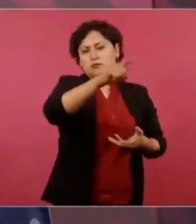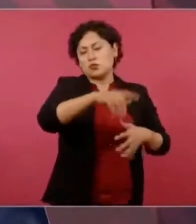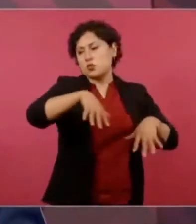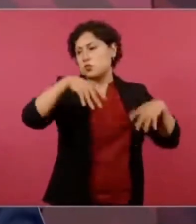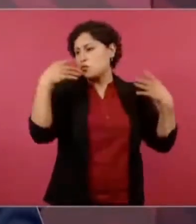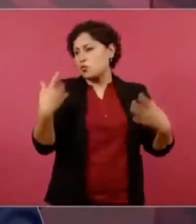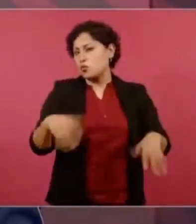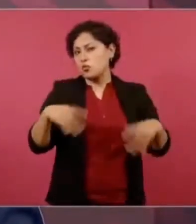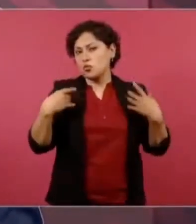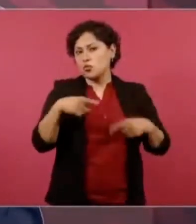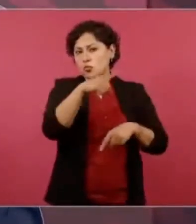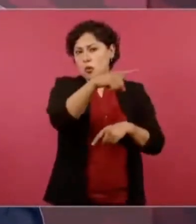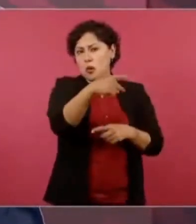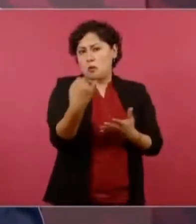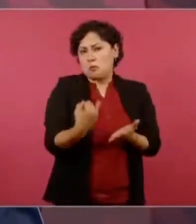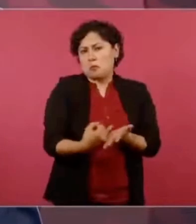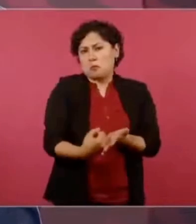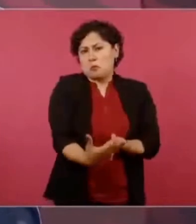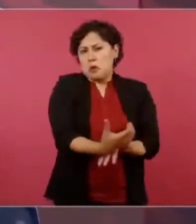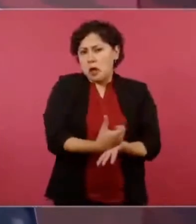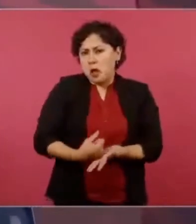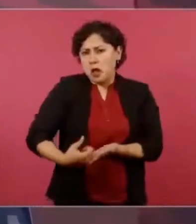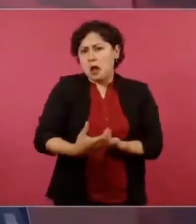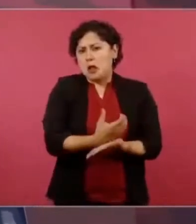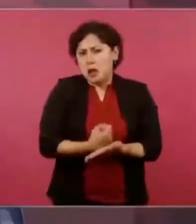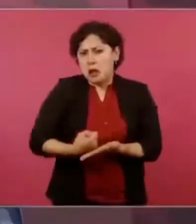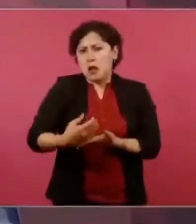muchísimas ganancias a los financieros,